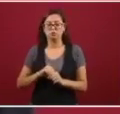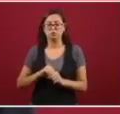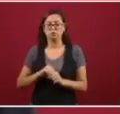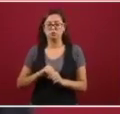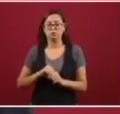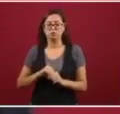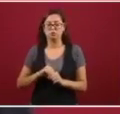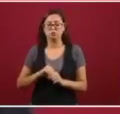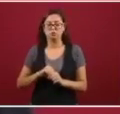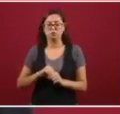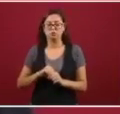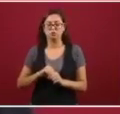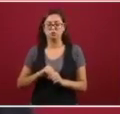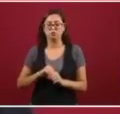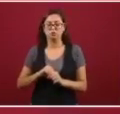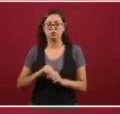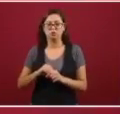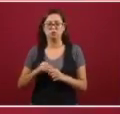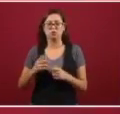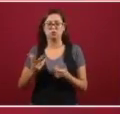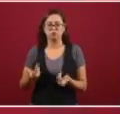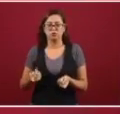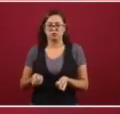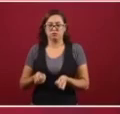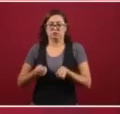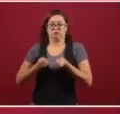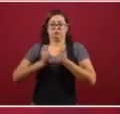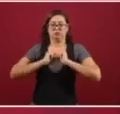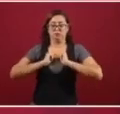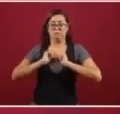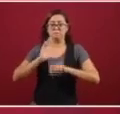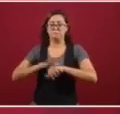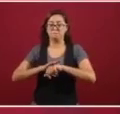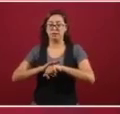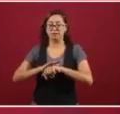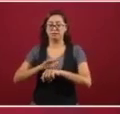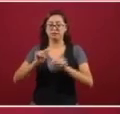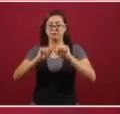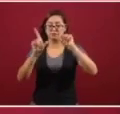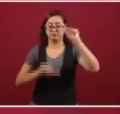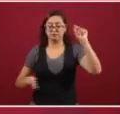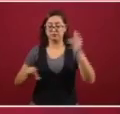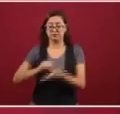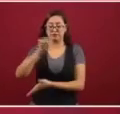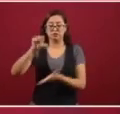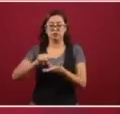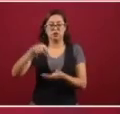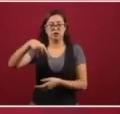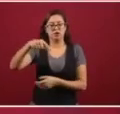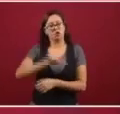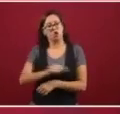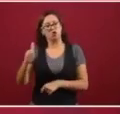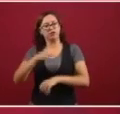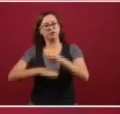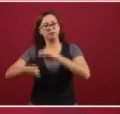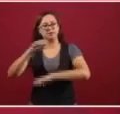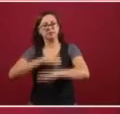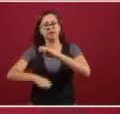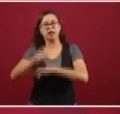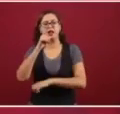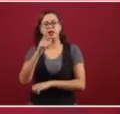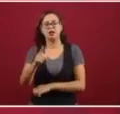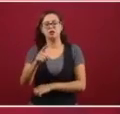hubo la liquidación de Luz y Fuerza. Con esto